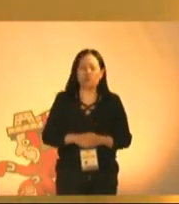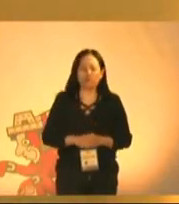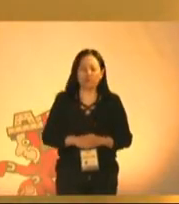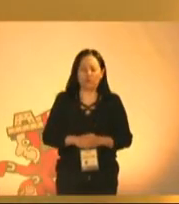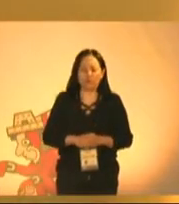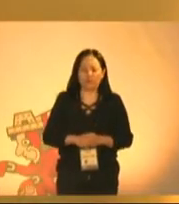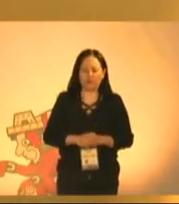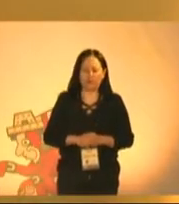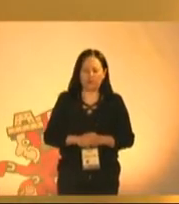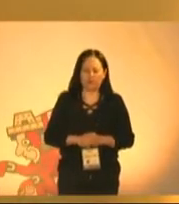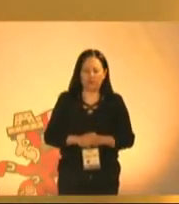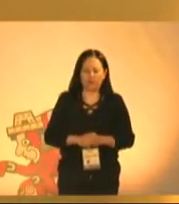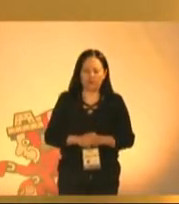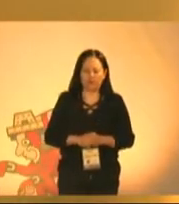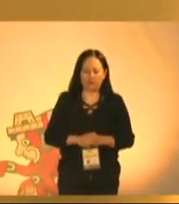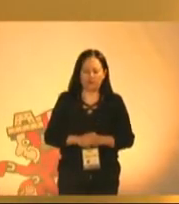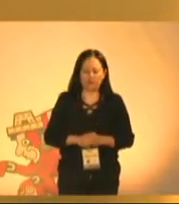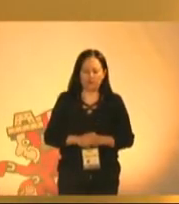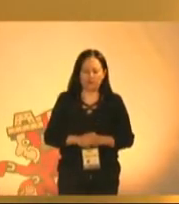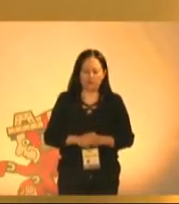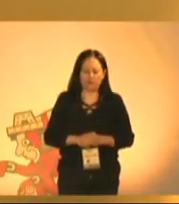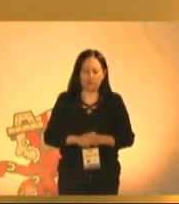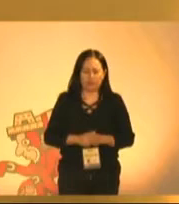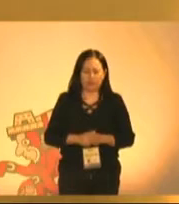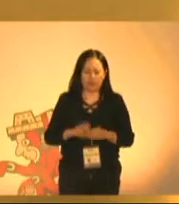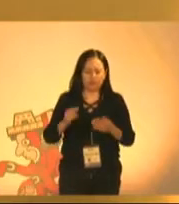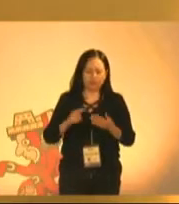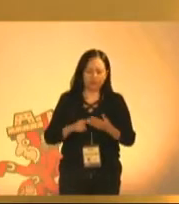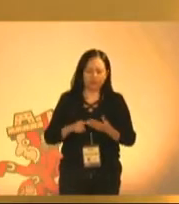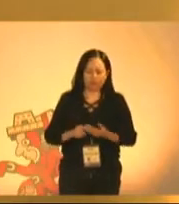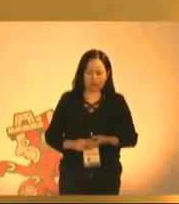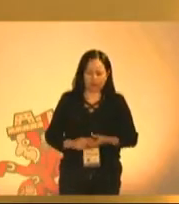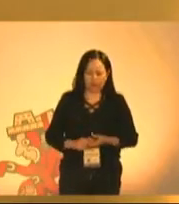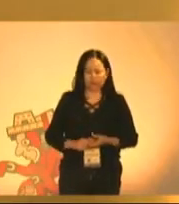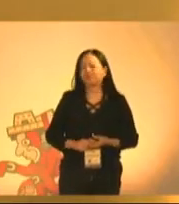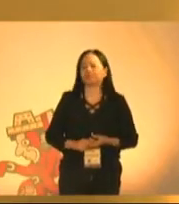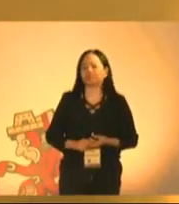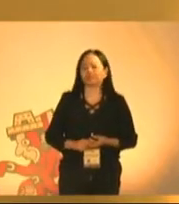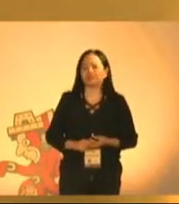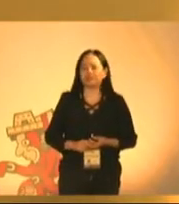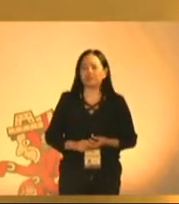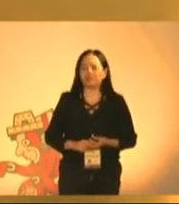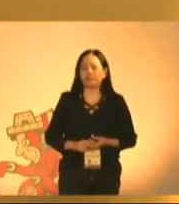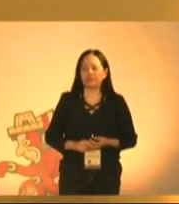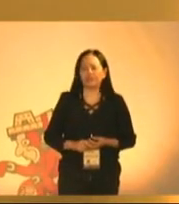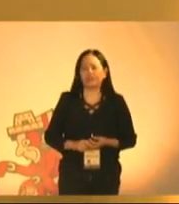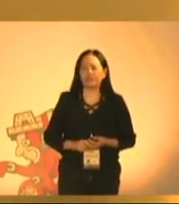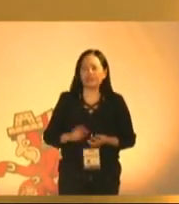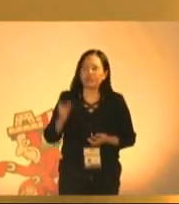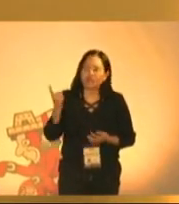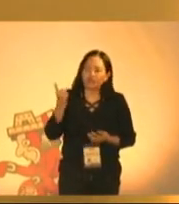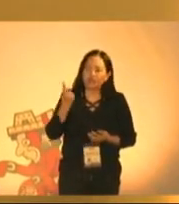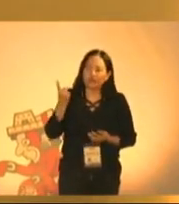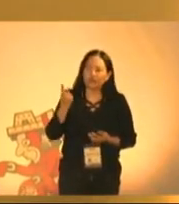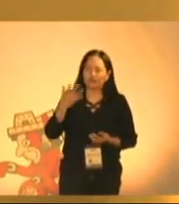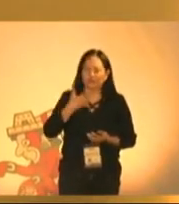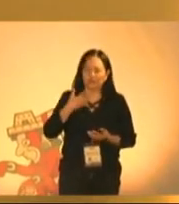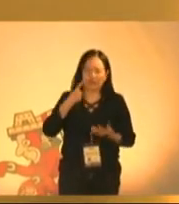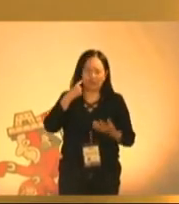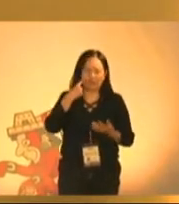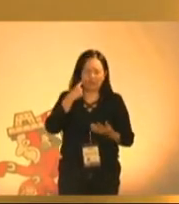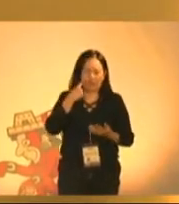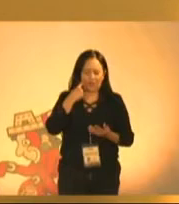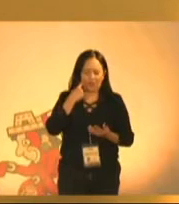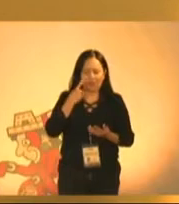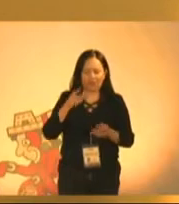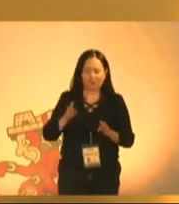la ventaja de que es que como lo diría para ser justo